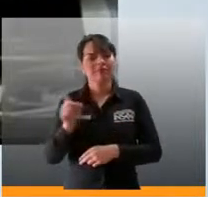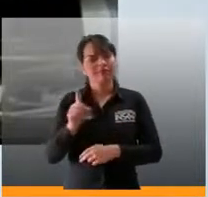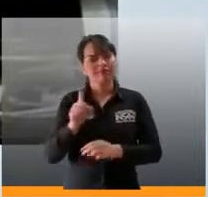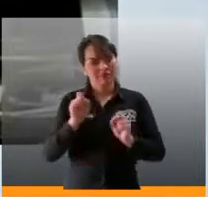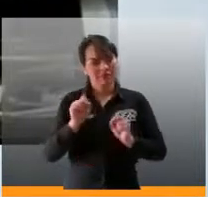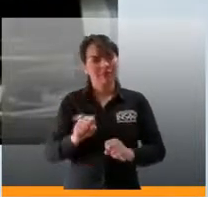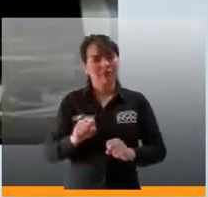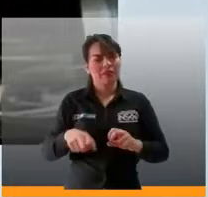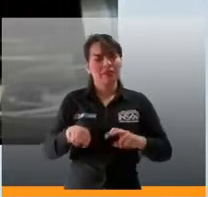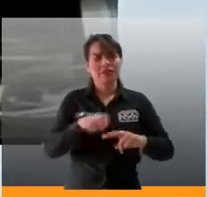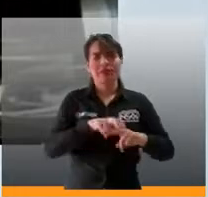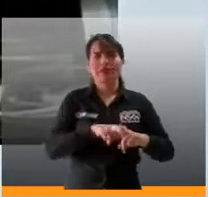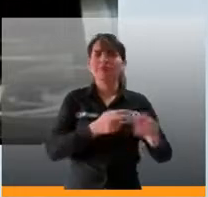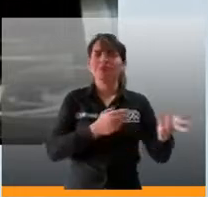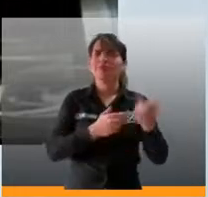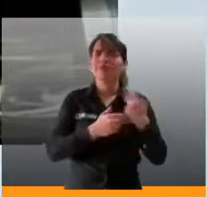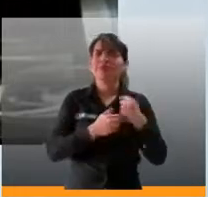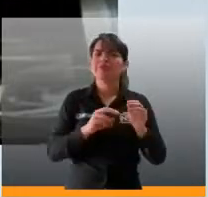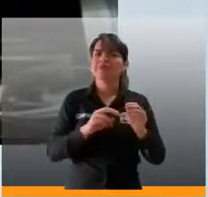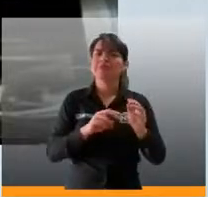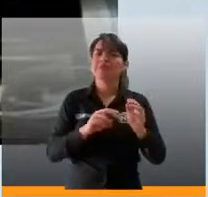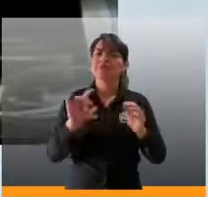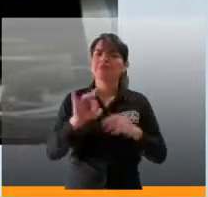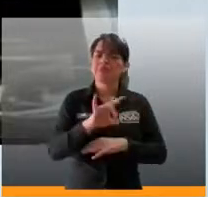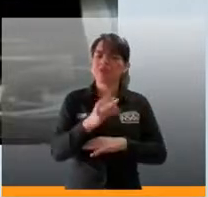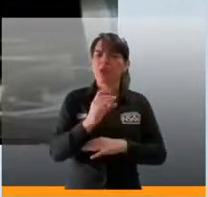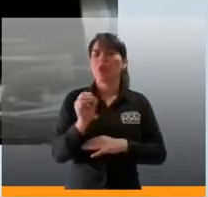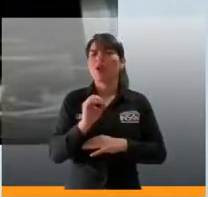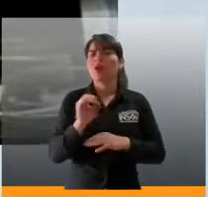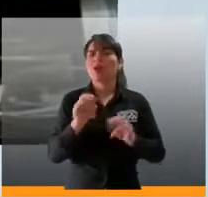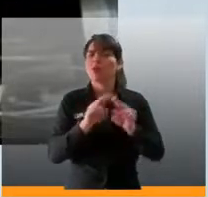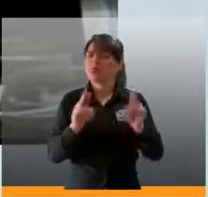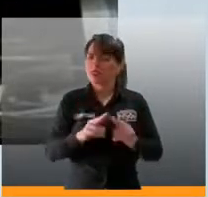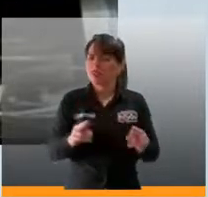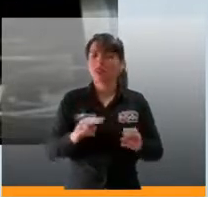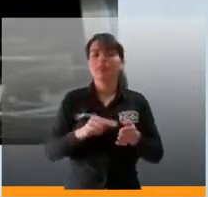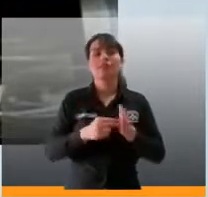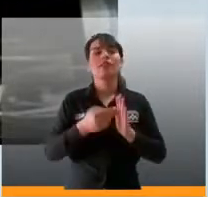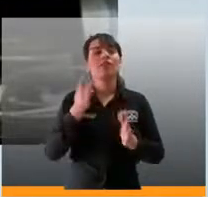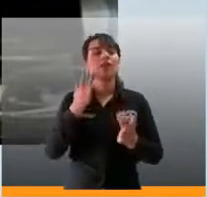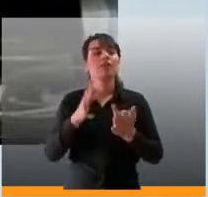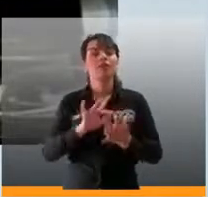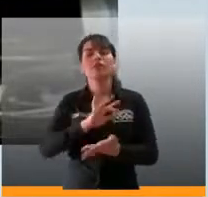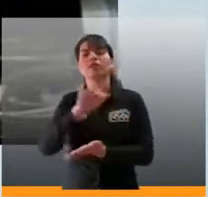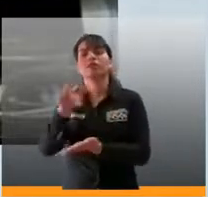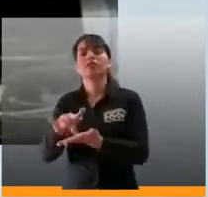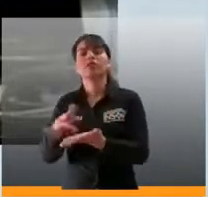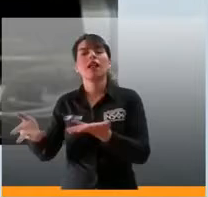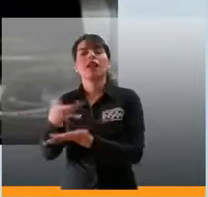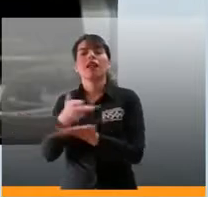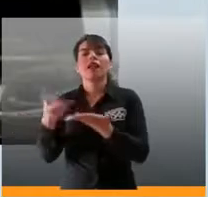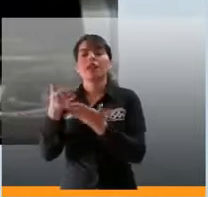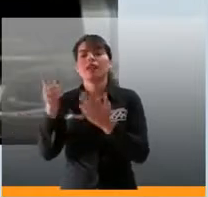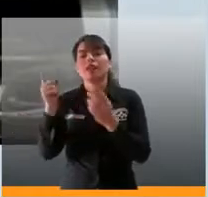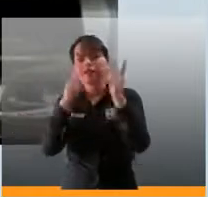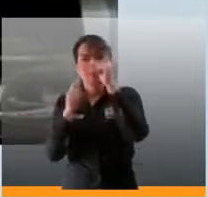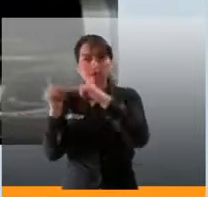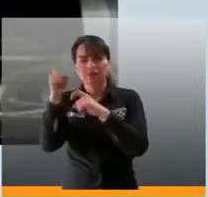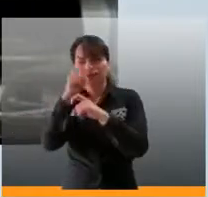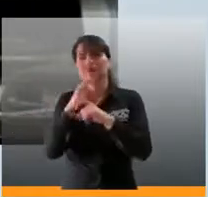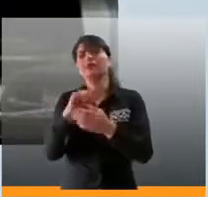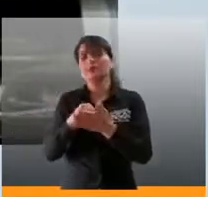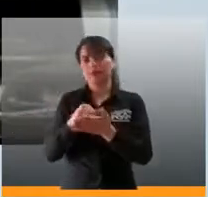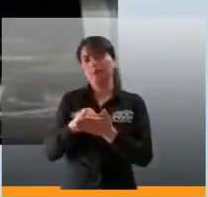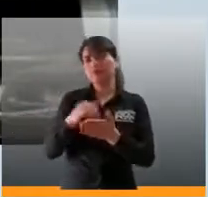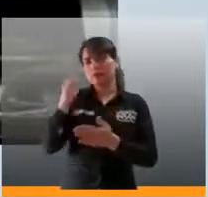a través de herramientas virtuales o a través de internet, sino unos espacios de discusión y de análisis. De modo pues que veo